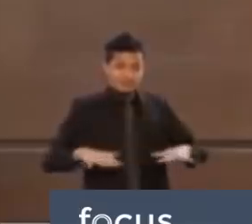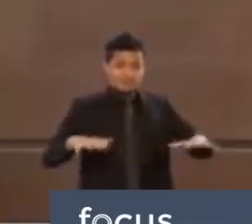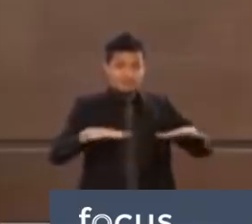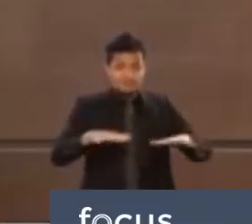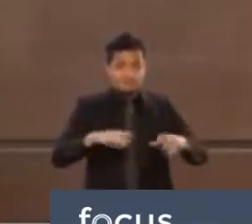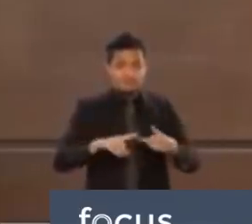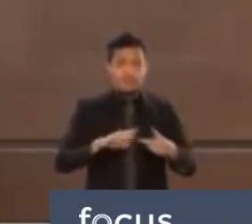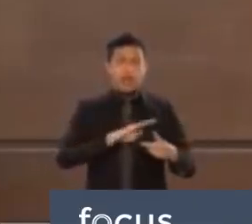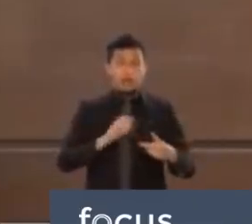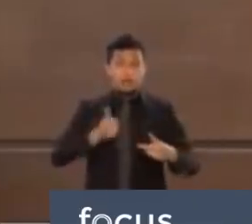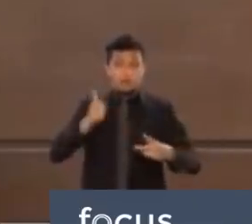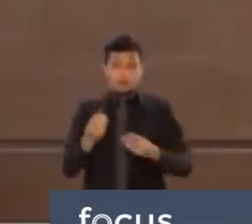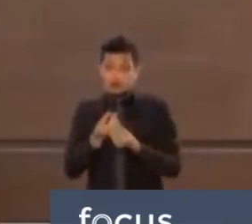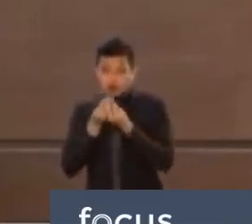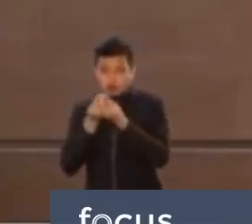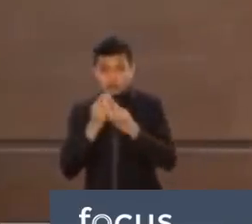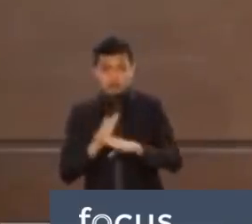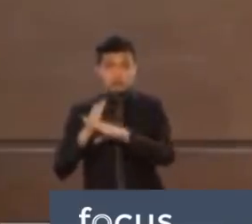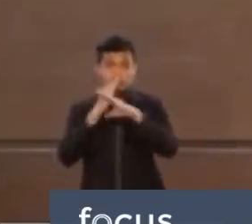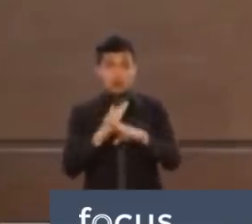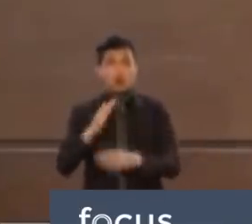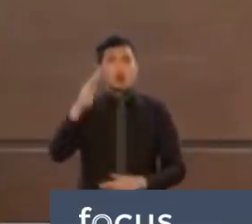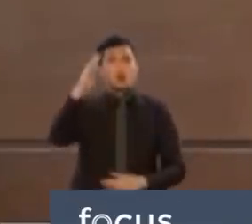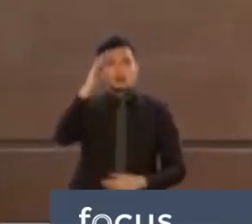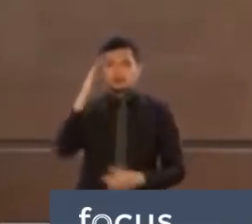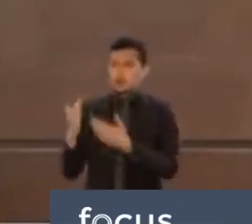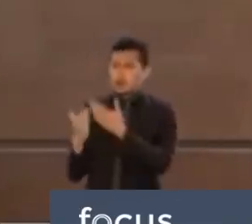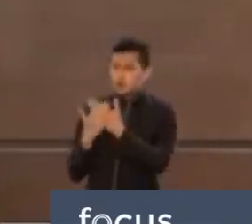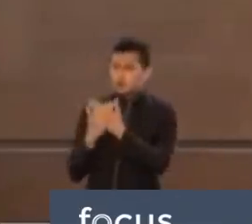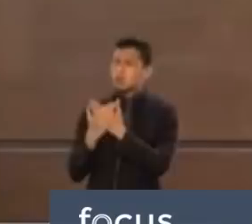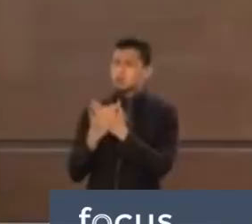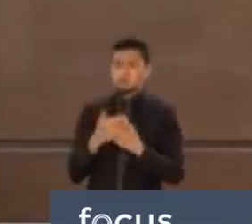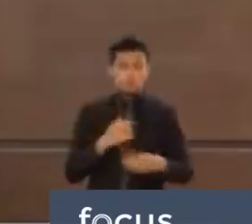Mayor, la policía decía tener conocimiento de estar tramitando 38 denuncias.